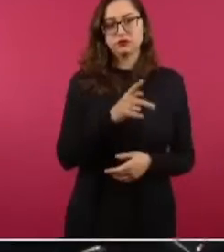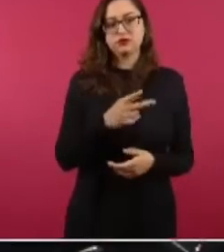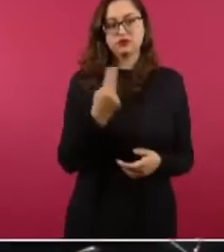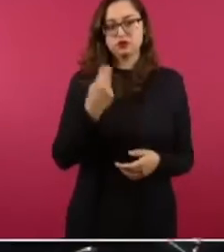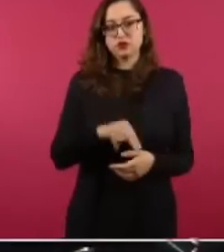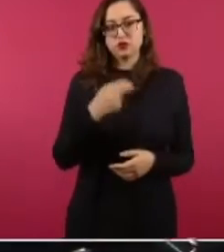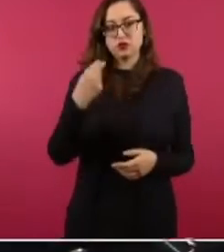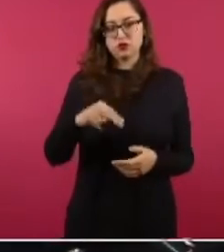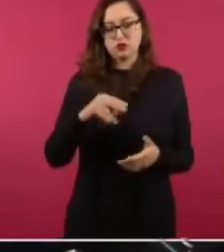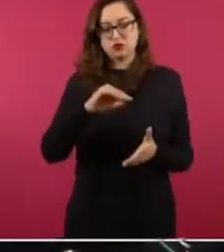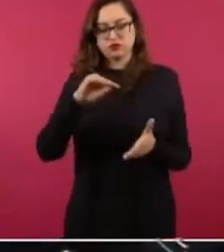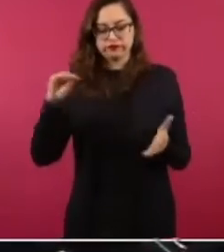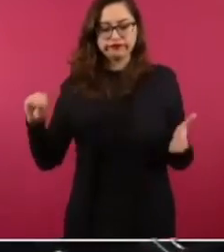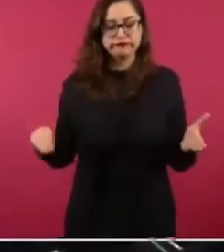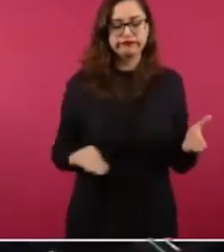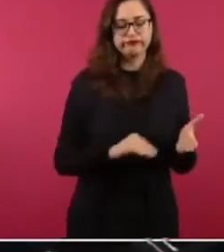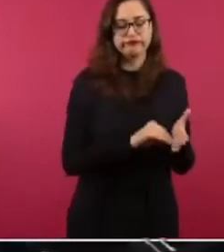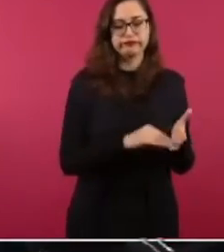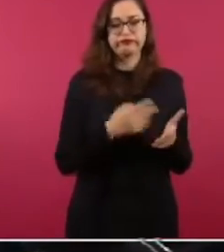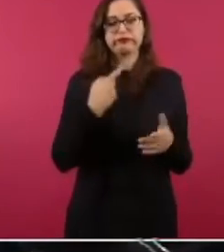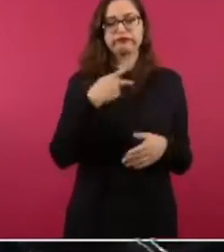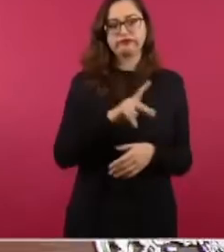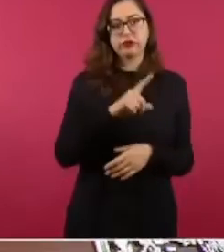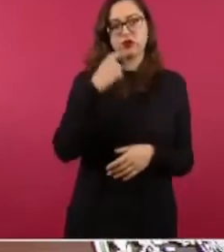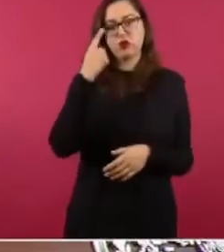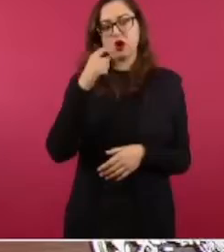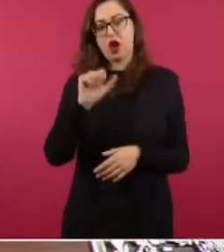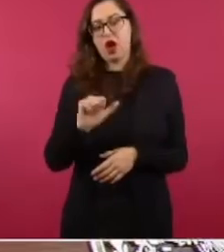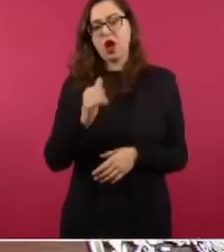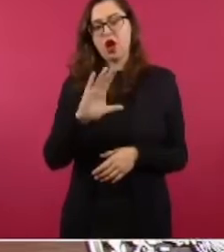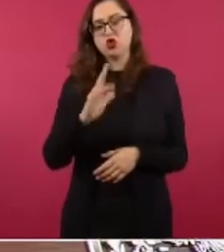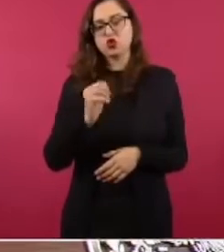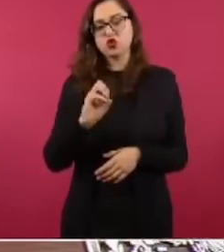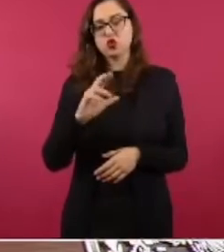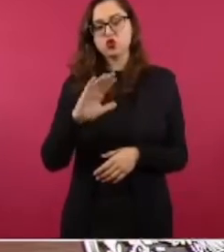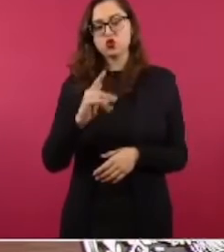pero se firmó en Axoxutl, en